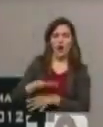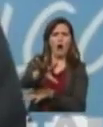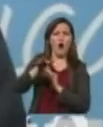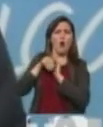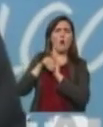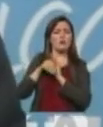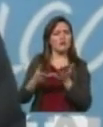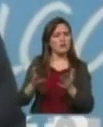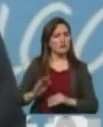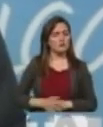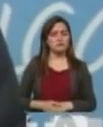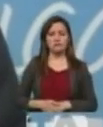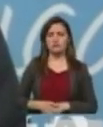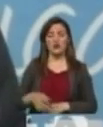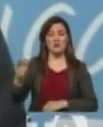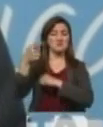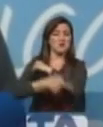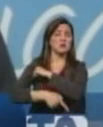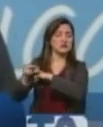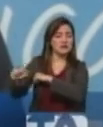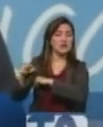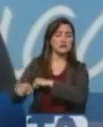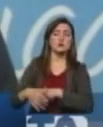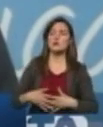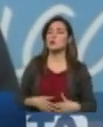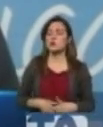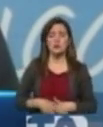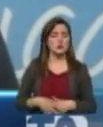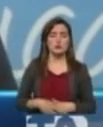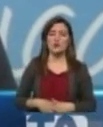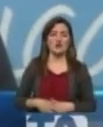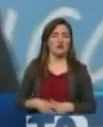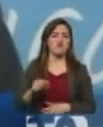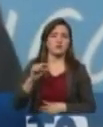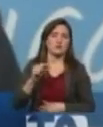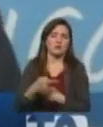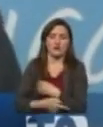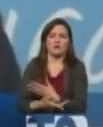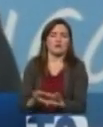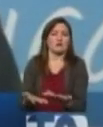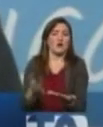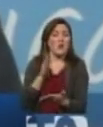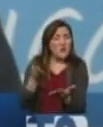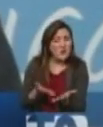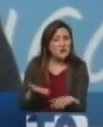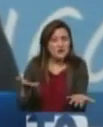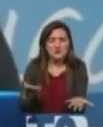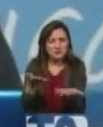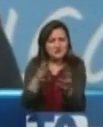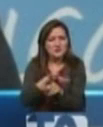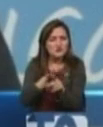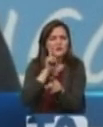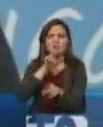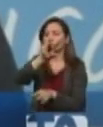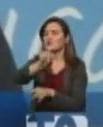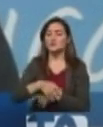clases. Creo que la sentencia del caso Ampetra fue una sentencia de mínimos absoluta. No pueden volver a suceder este tipo de casos